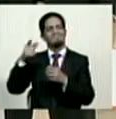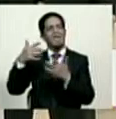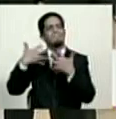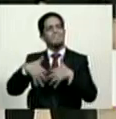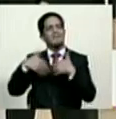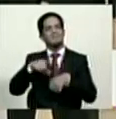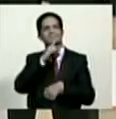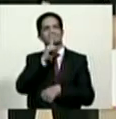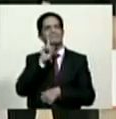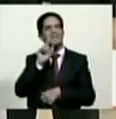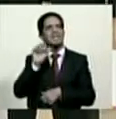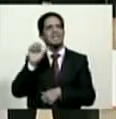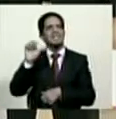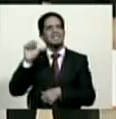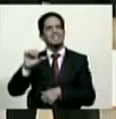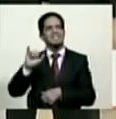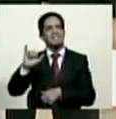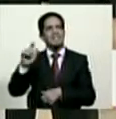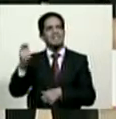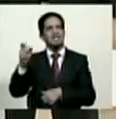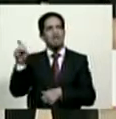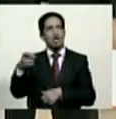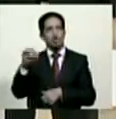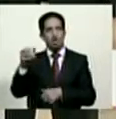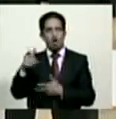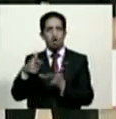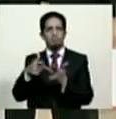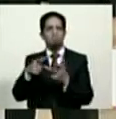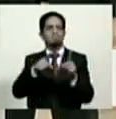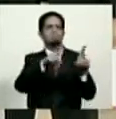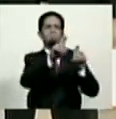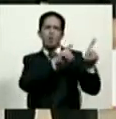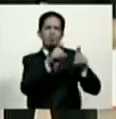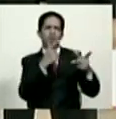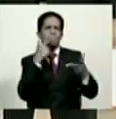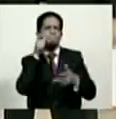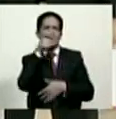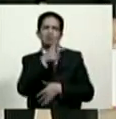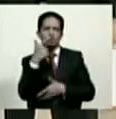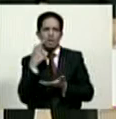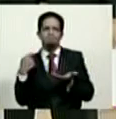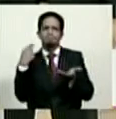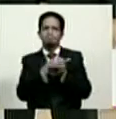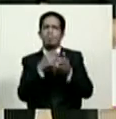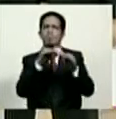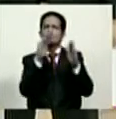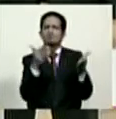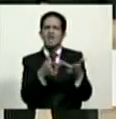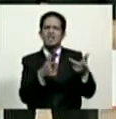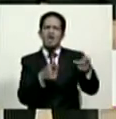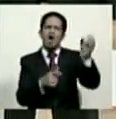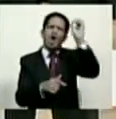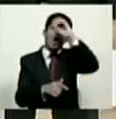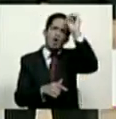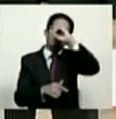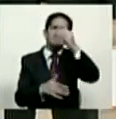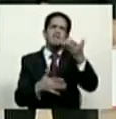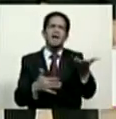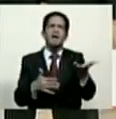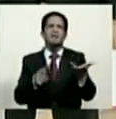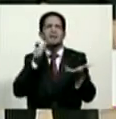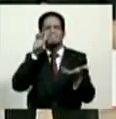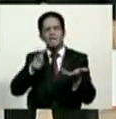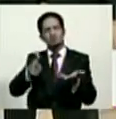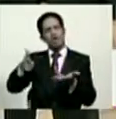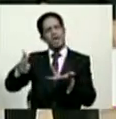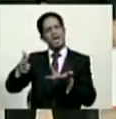hacerle una encuesta a la clase capitalista mundial, a los inversionistas, ¿qué opinan de este despojo de un inversionista